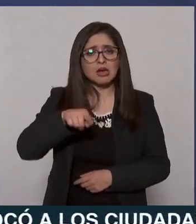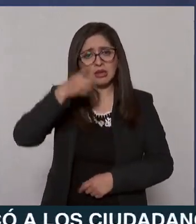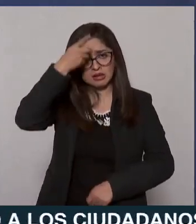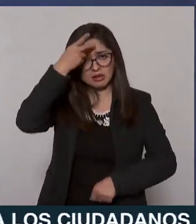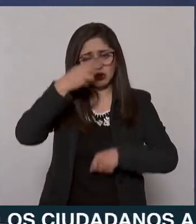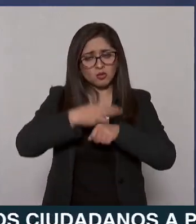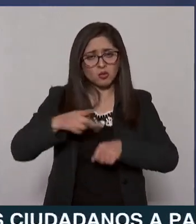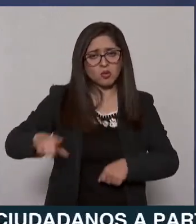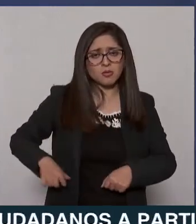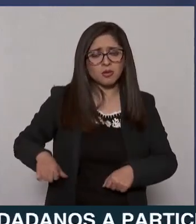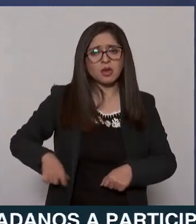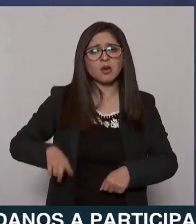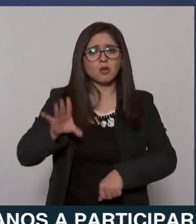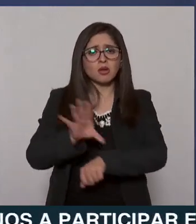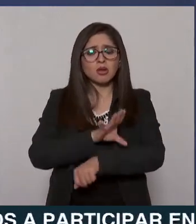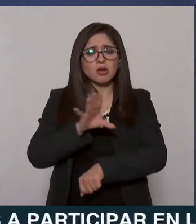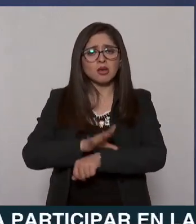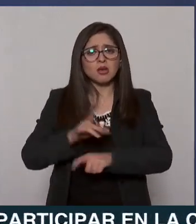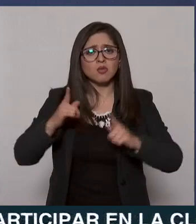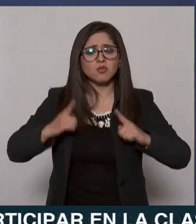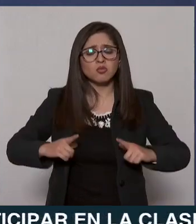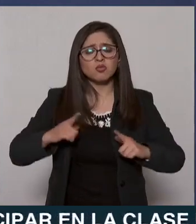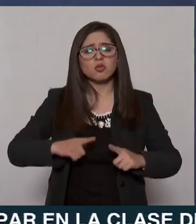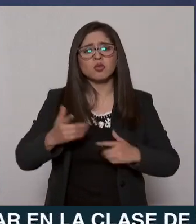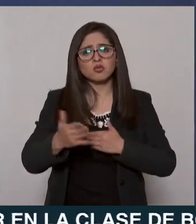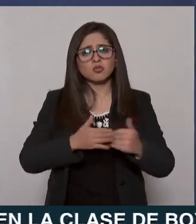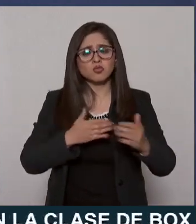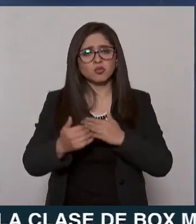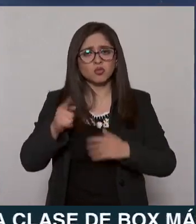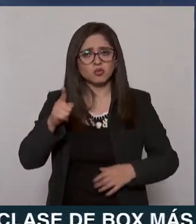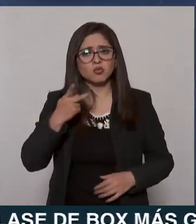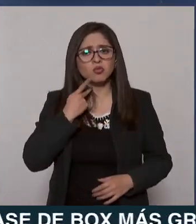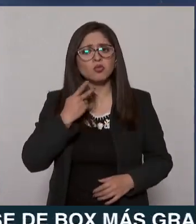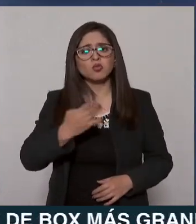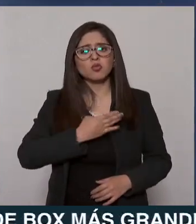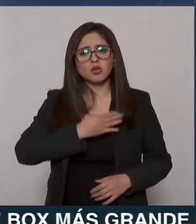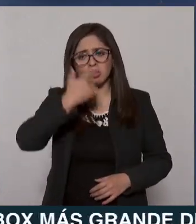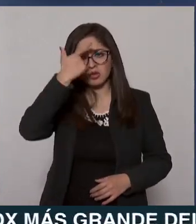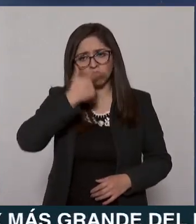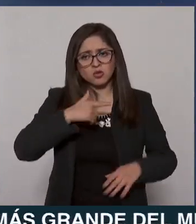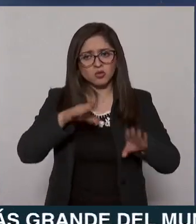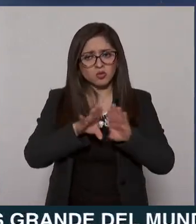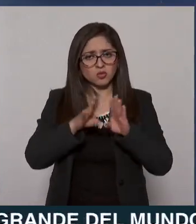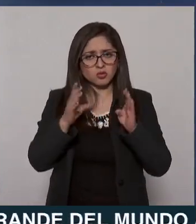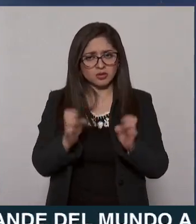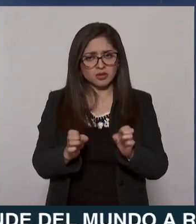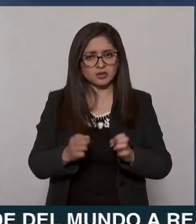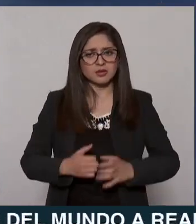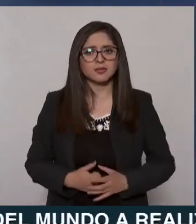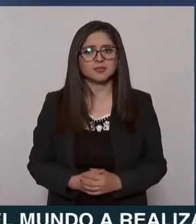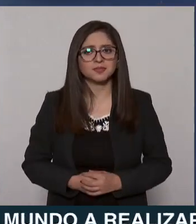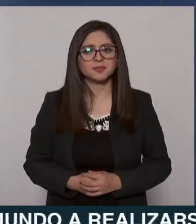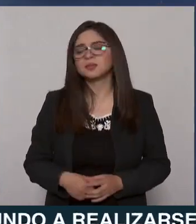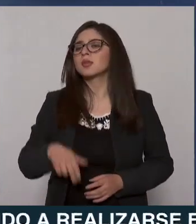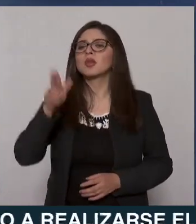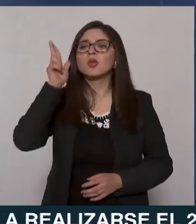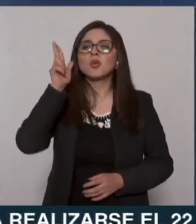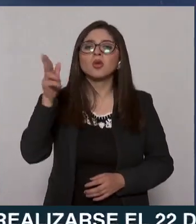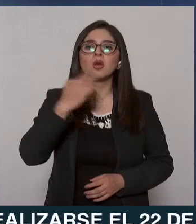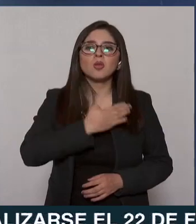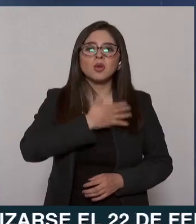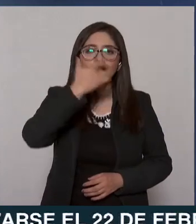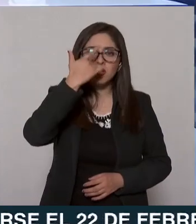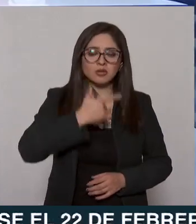Gobierno Electrónico de la Agencia Digital de Innovación Pública. Muy buenas noches, Janiel, ¿cómo te va? ¿Cómo estás? Hola, buenas noches. Saludos a todo el